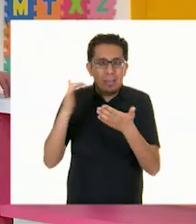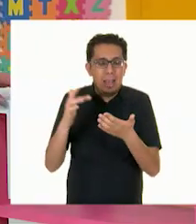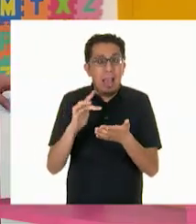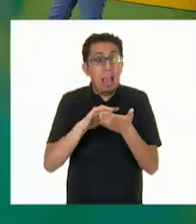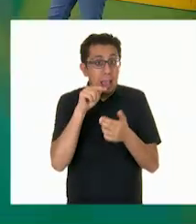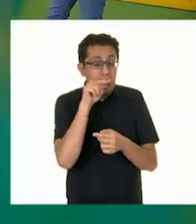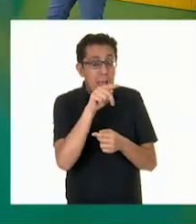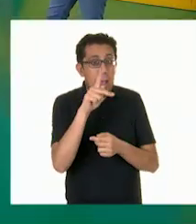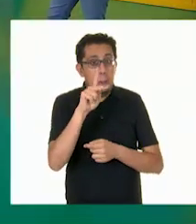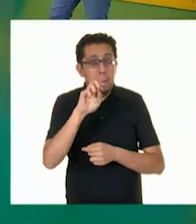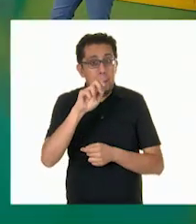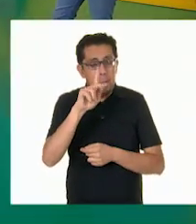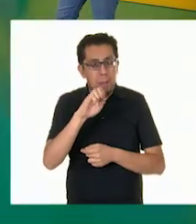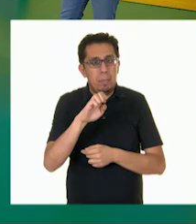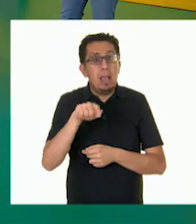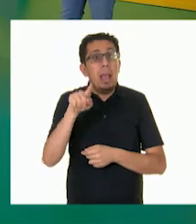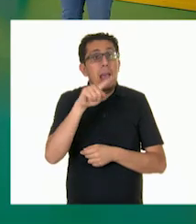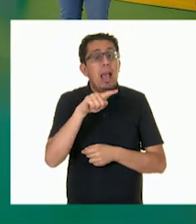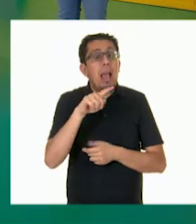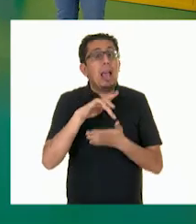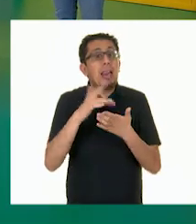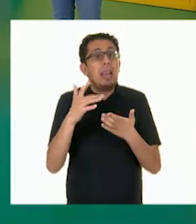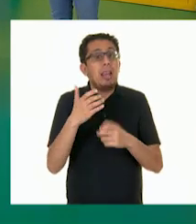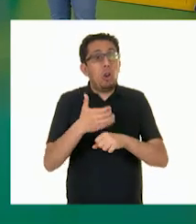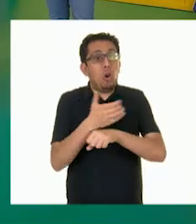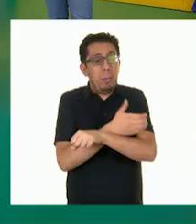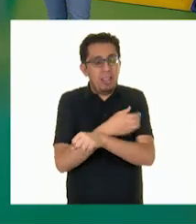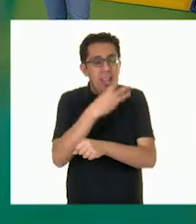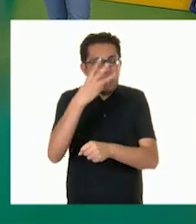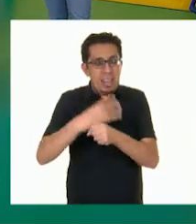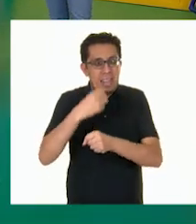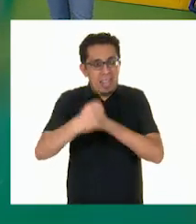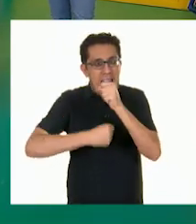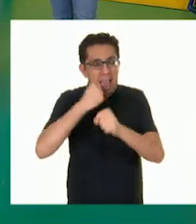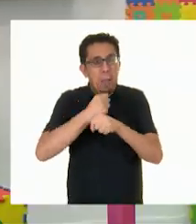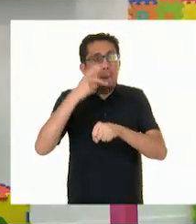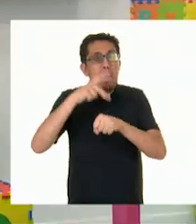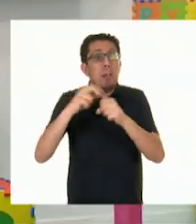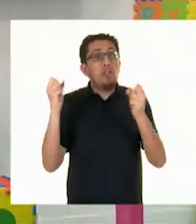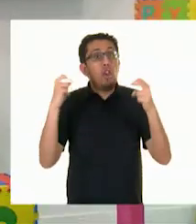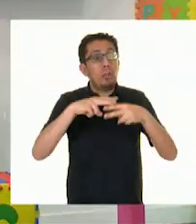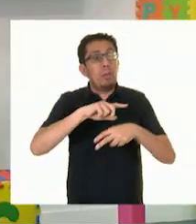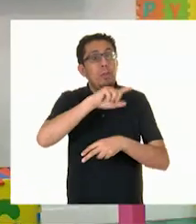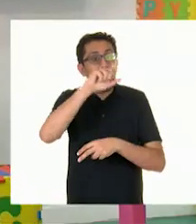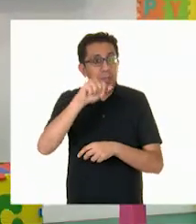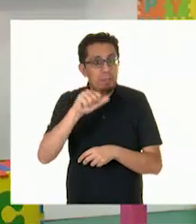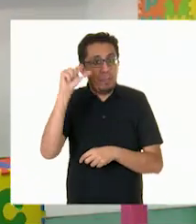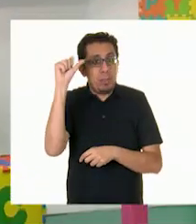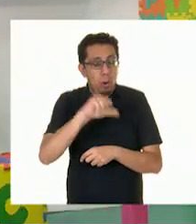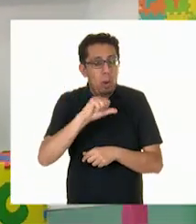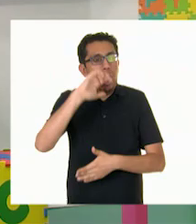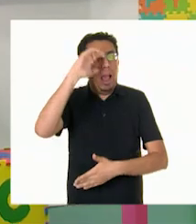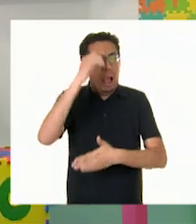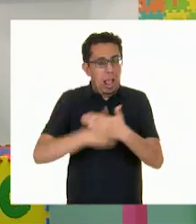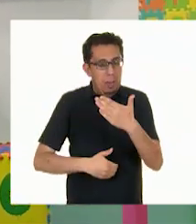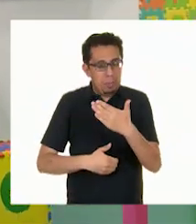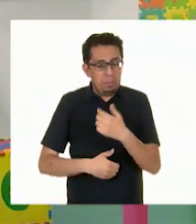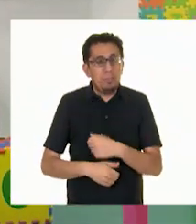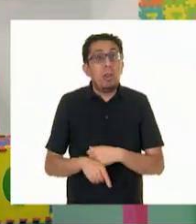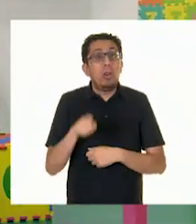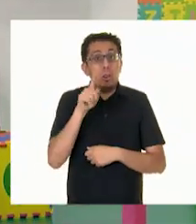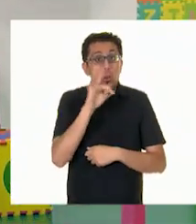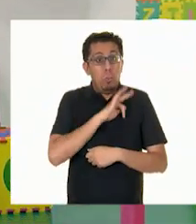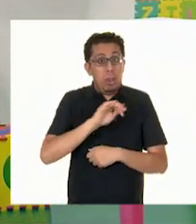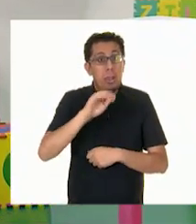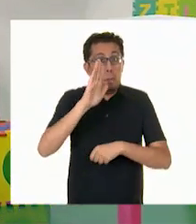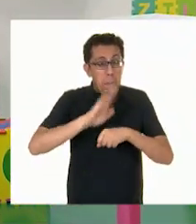a ti, Pepe. Gracias, compañeras y compañeros del tercer grado de primaria. Nos vemos en la próxima. Por hoy hemos terminado, pero si te es posible,